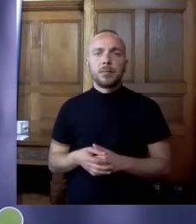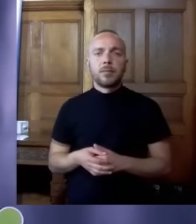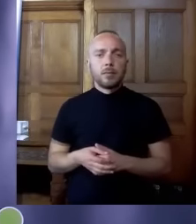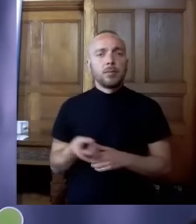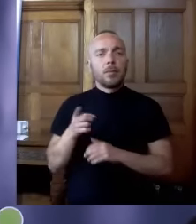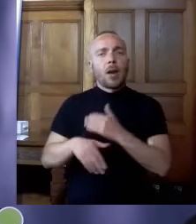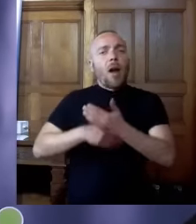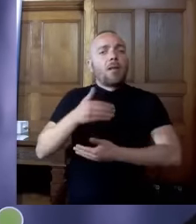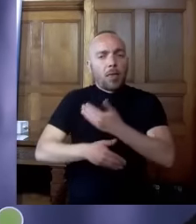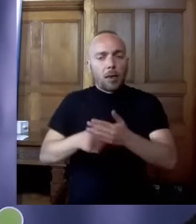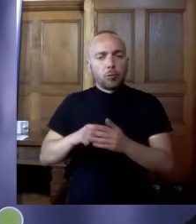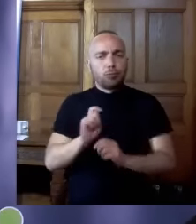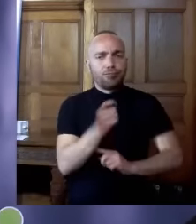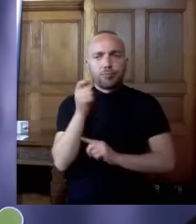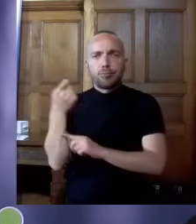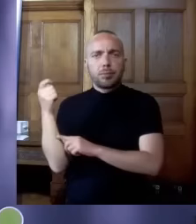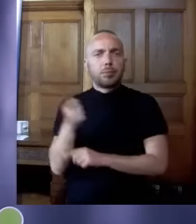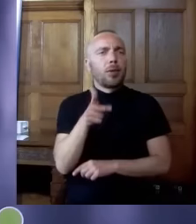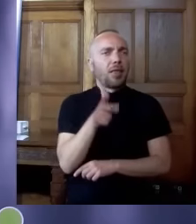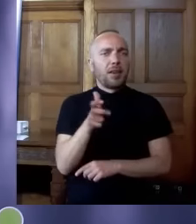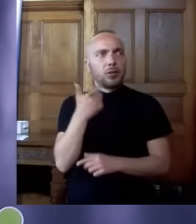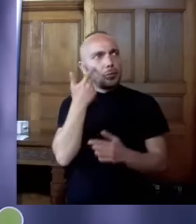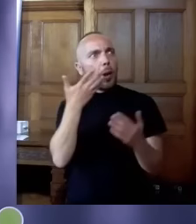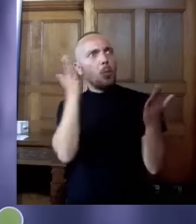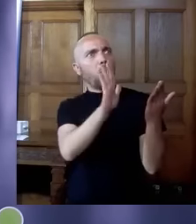avanzamos en derechos plantándose